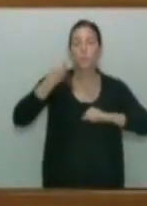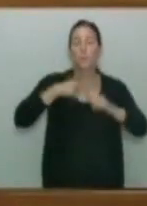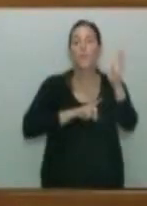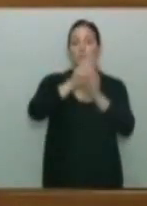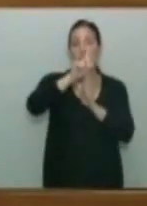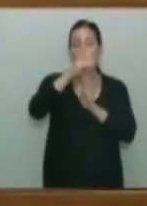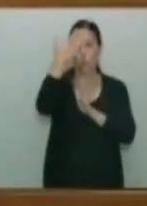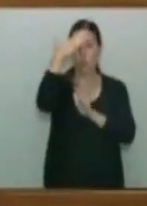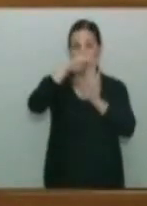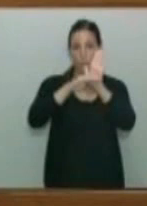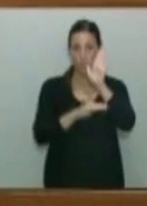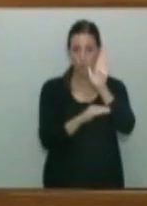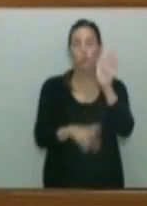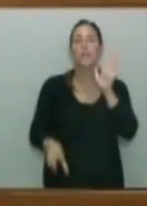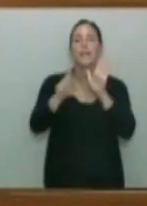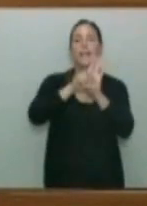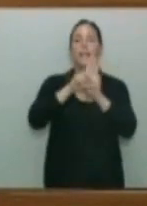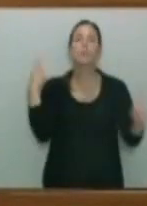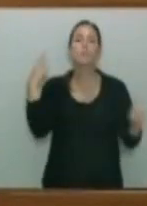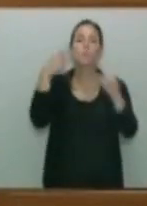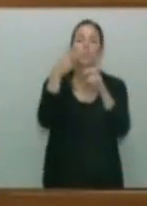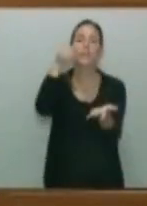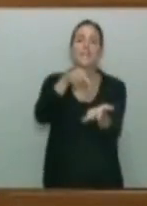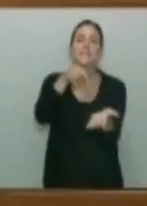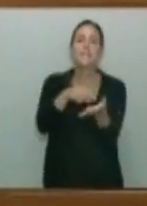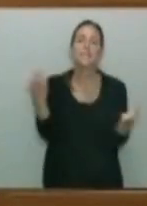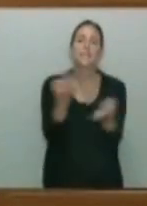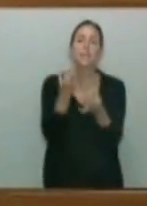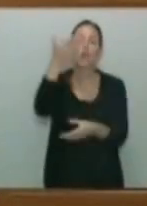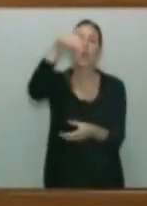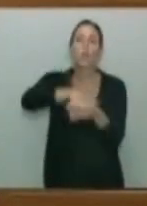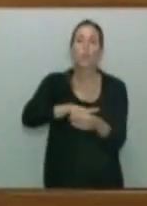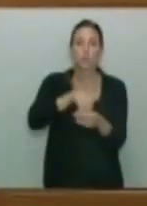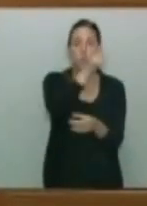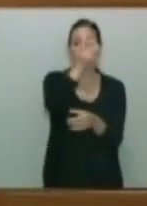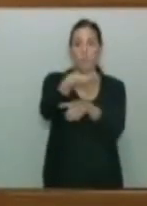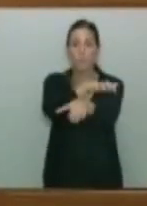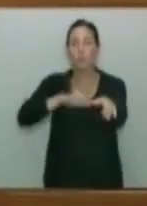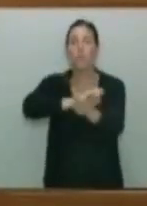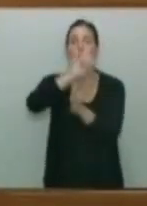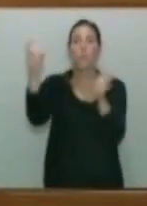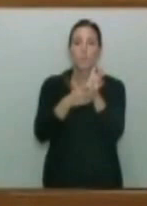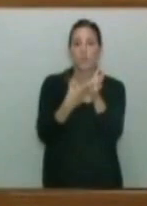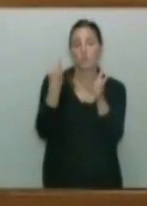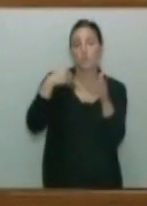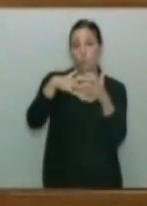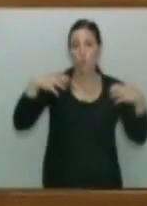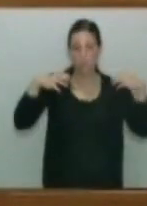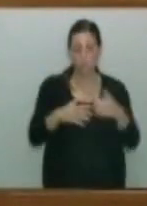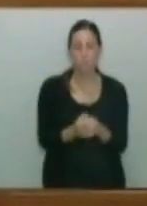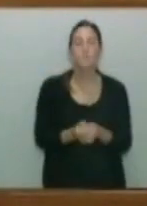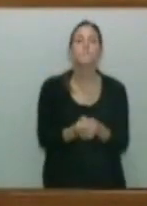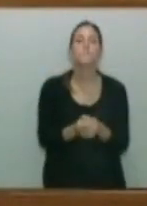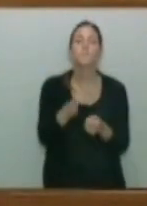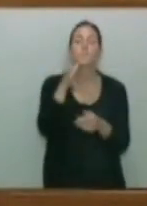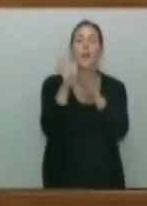de esos principios. Una ley para la que exige el voto de la mayoría absoluta de esta Cámara. En consonancia,